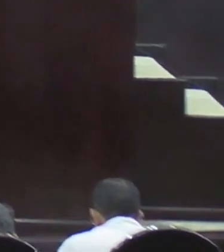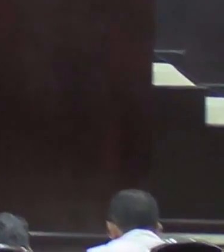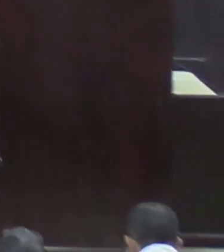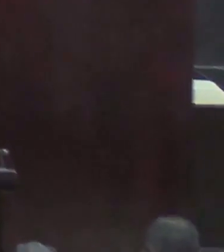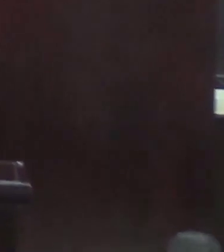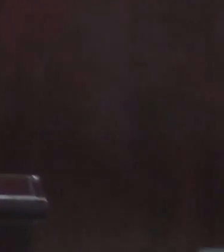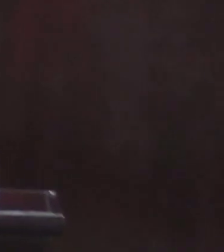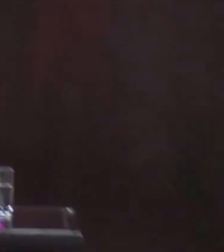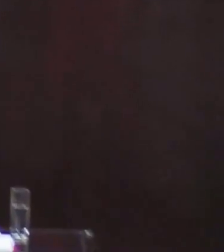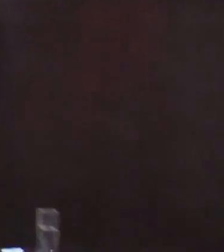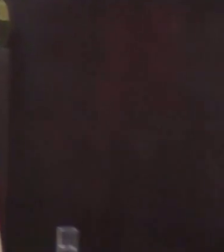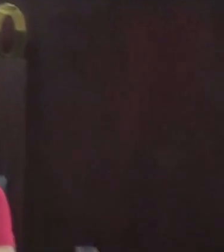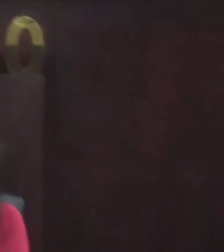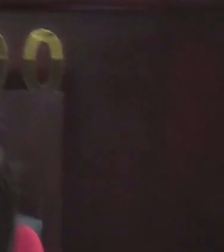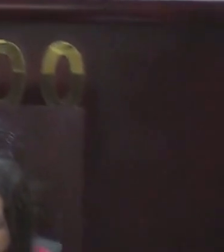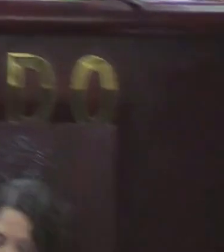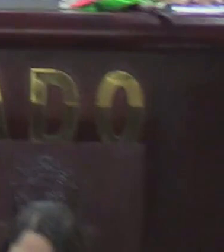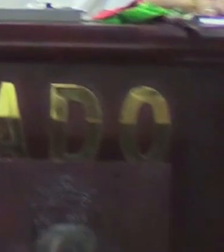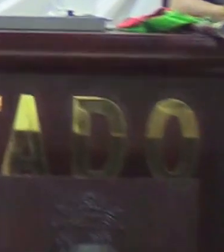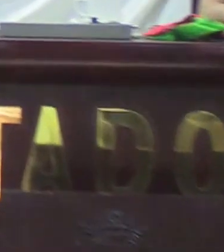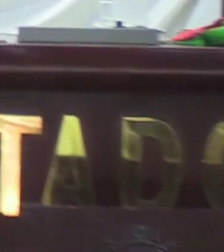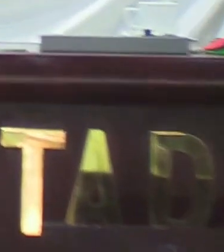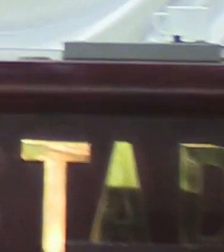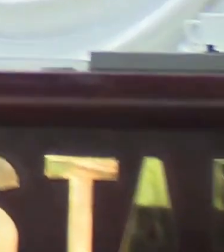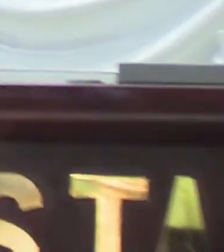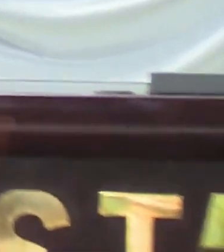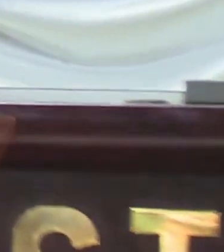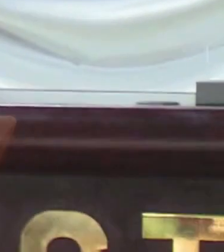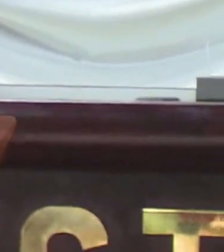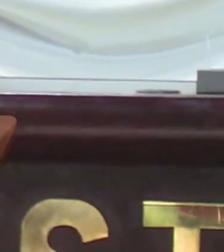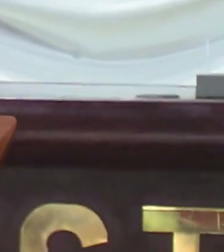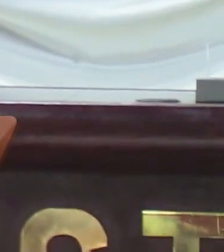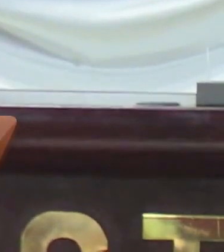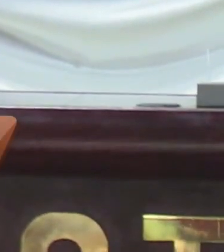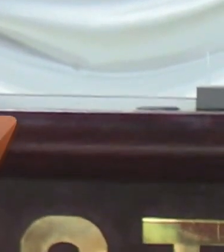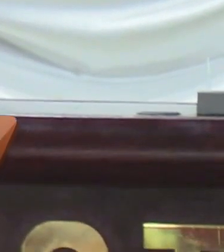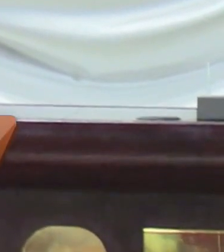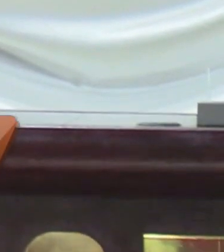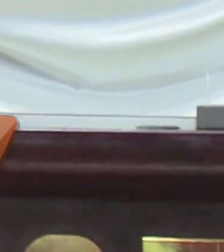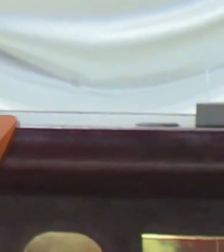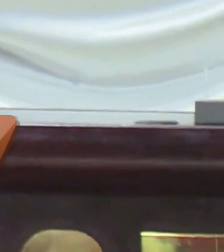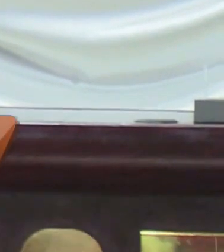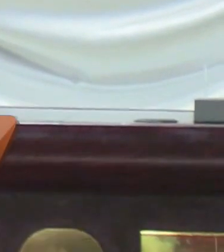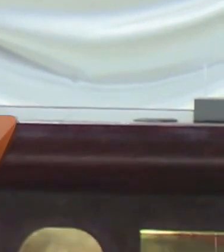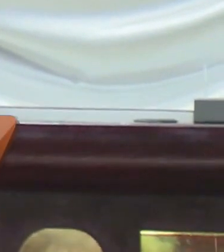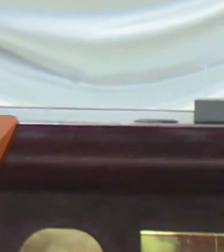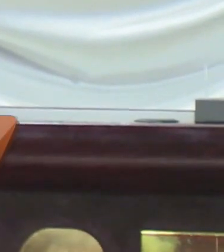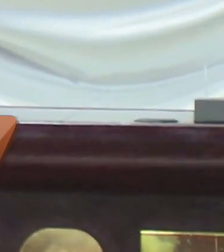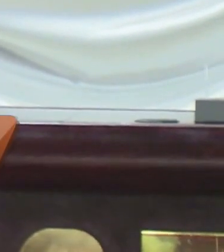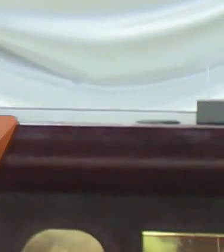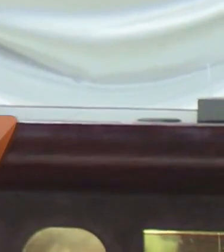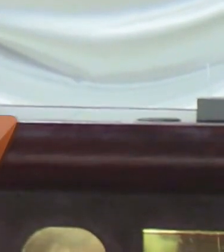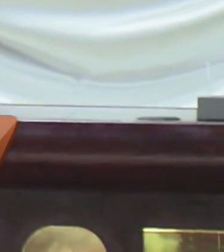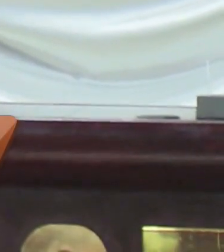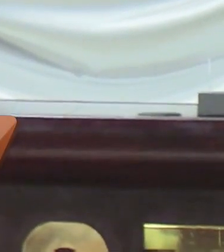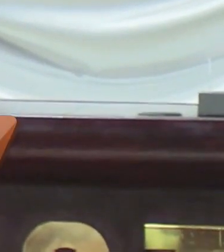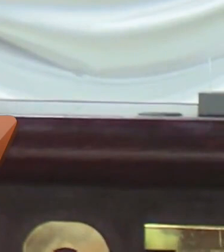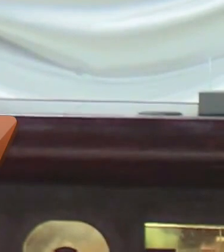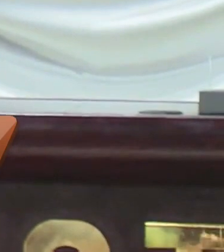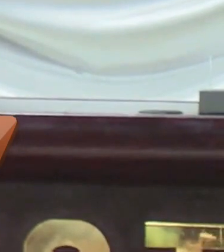correspondientes honorable asamblea recibimos oficio signado por la licenciada Victoria Cecilia flores